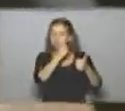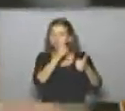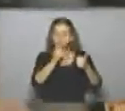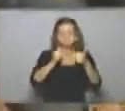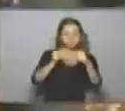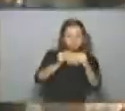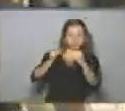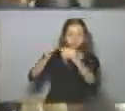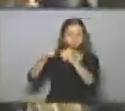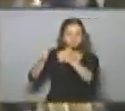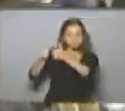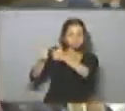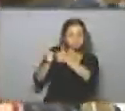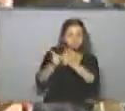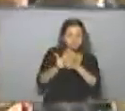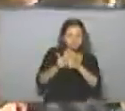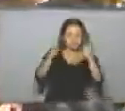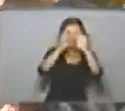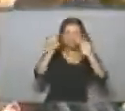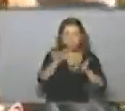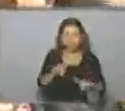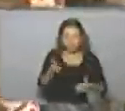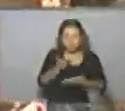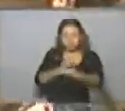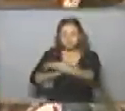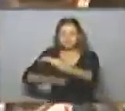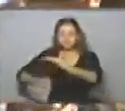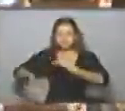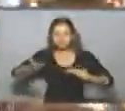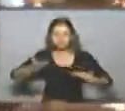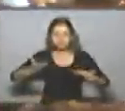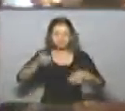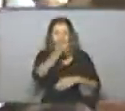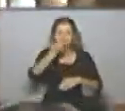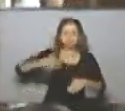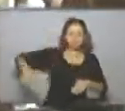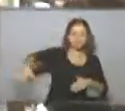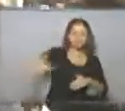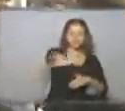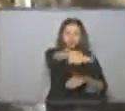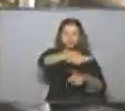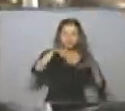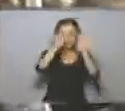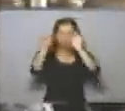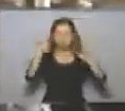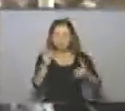los concelebrantes, por lo menos. Y ahí entre todos los presentes.